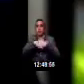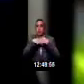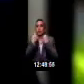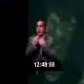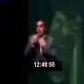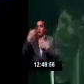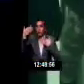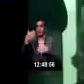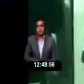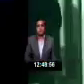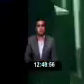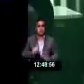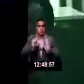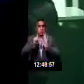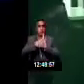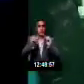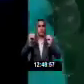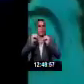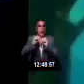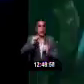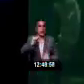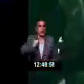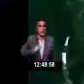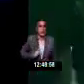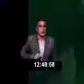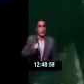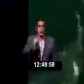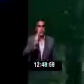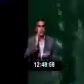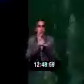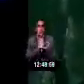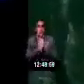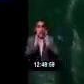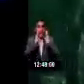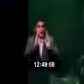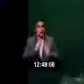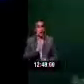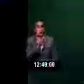En instantes les tendremos todos los detalles de su testimonio. Estén atentos.